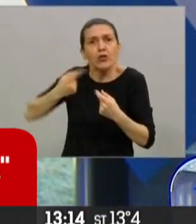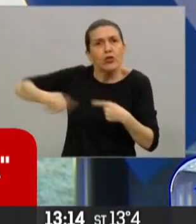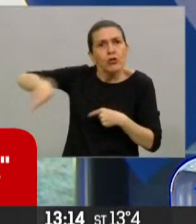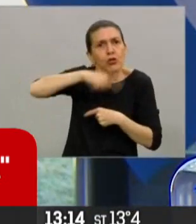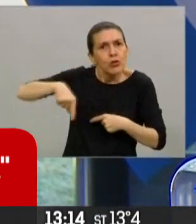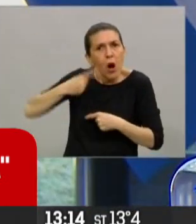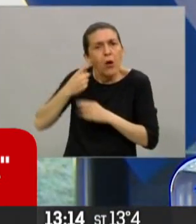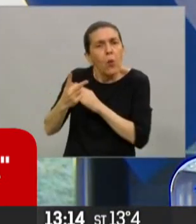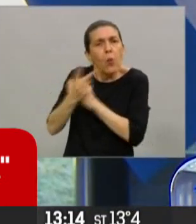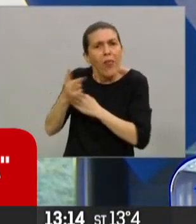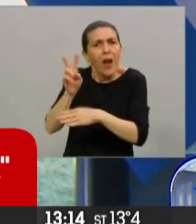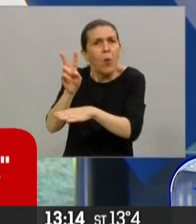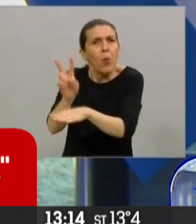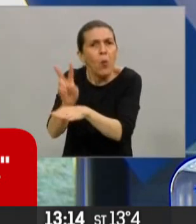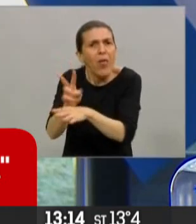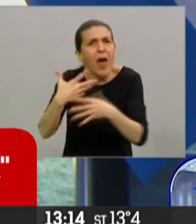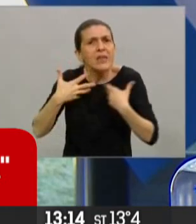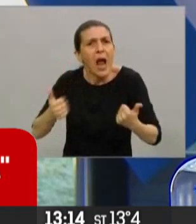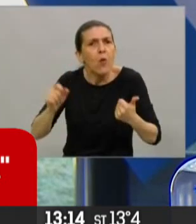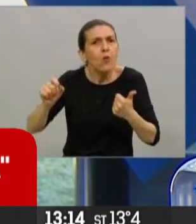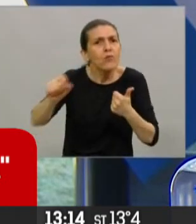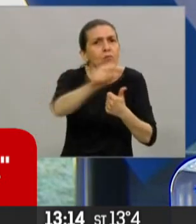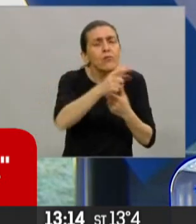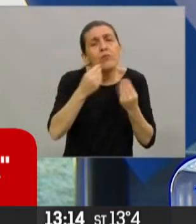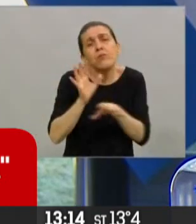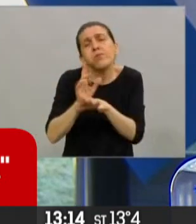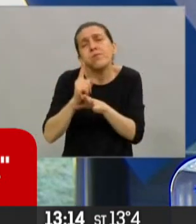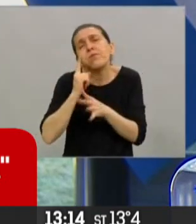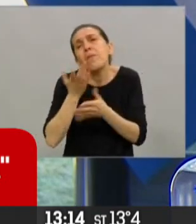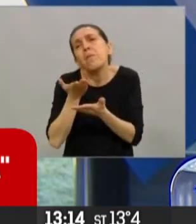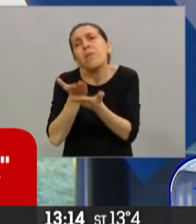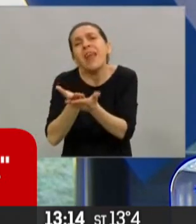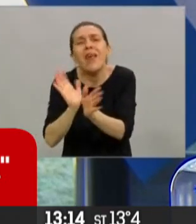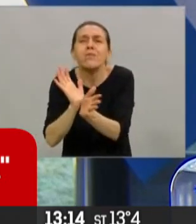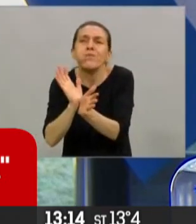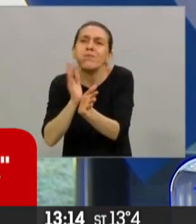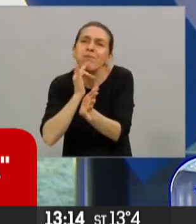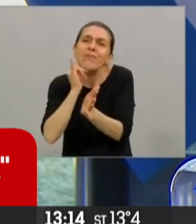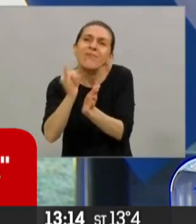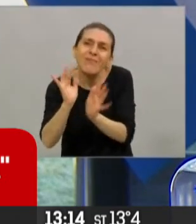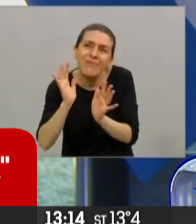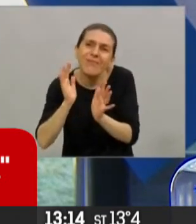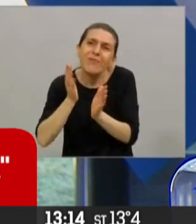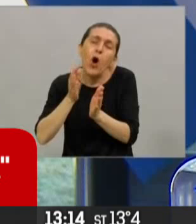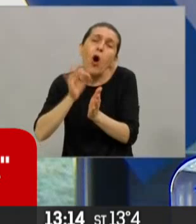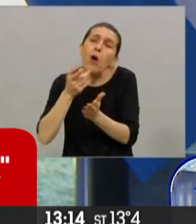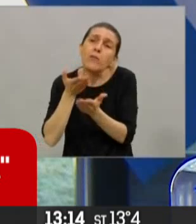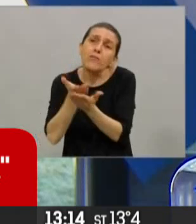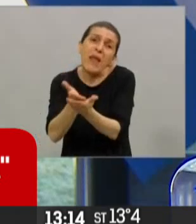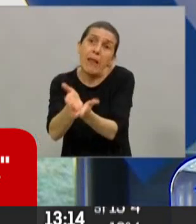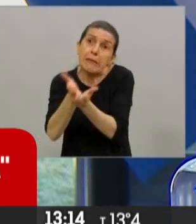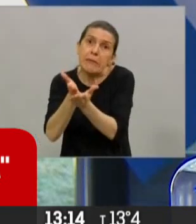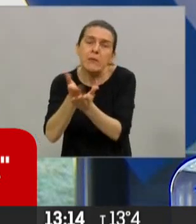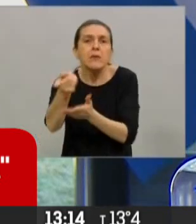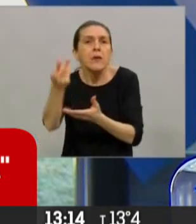tratar de preservar la vida de la gente, invitándola, pidiéndole, exigiéndole a veces que se